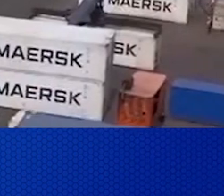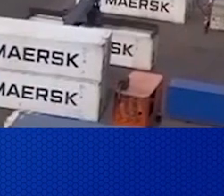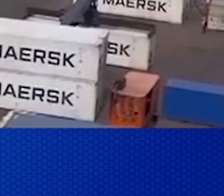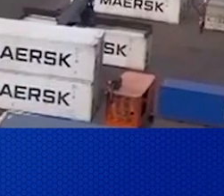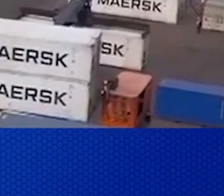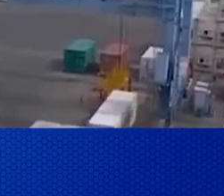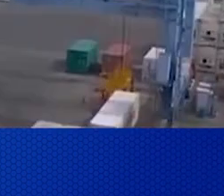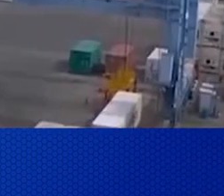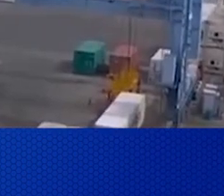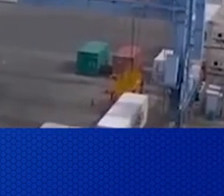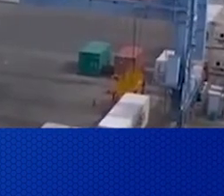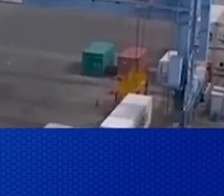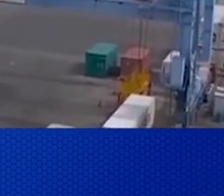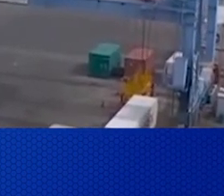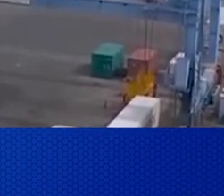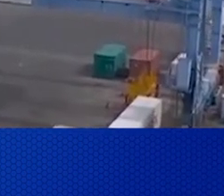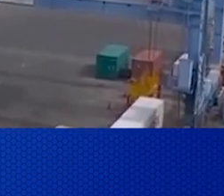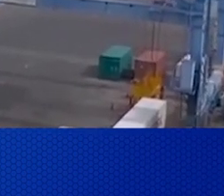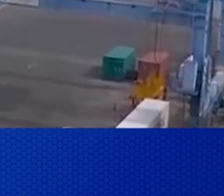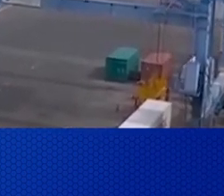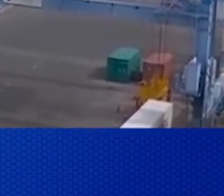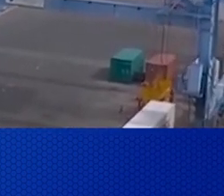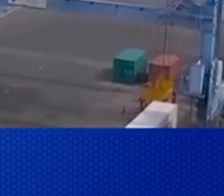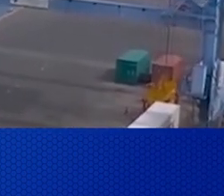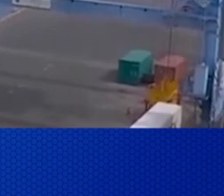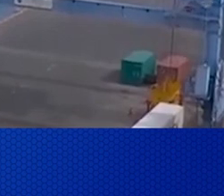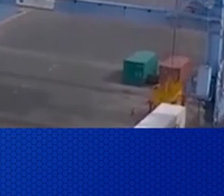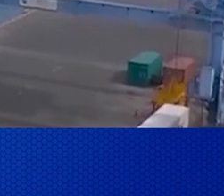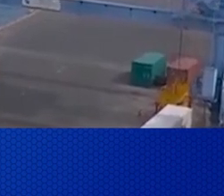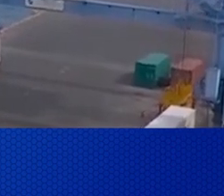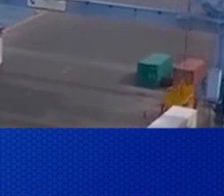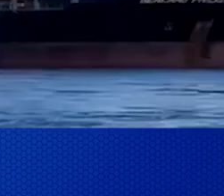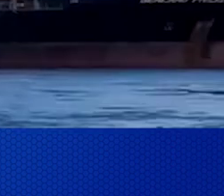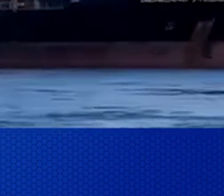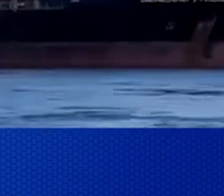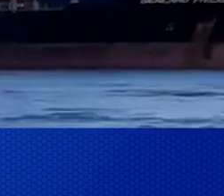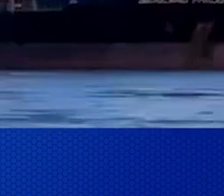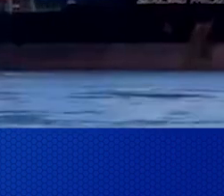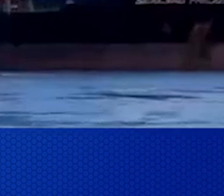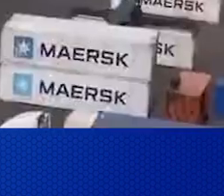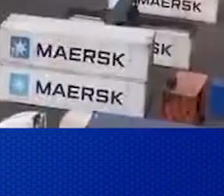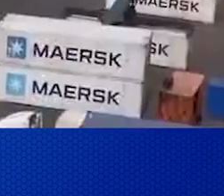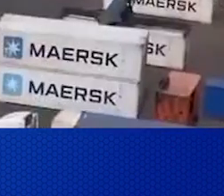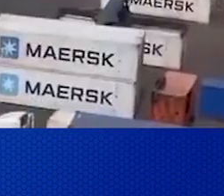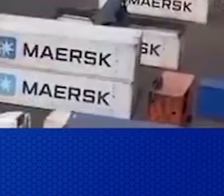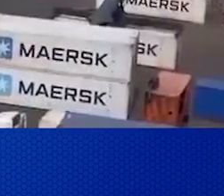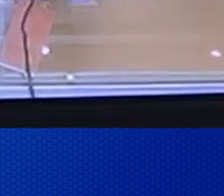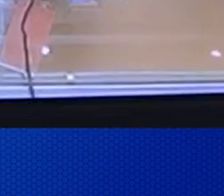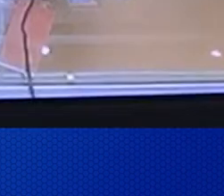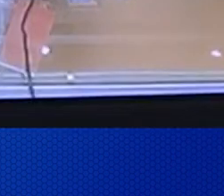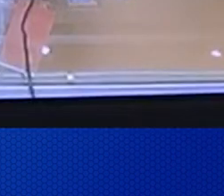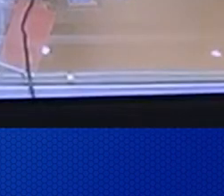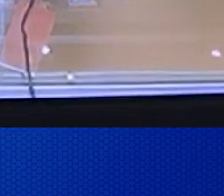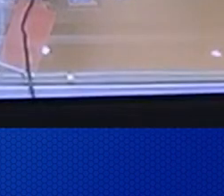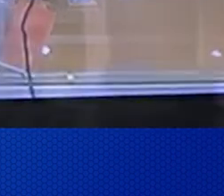las partes, confirmar su compromiso con un equilibrio adecuado entre los componentes económico, social